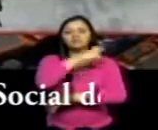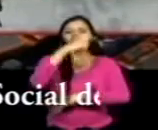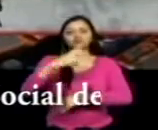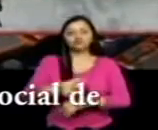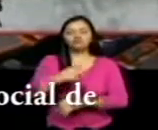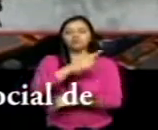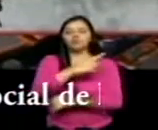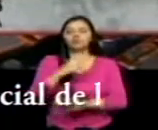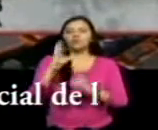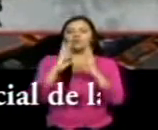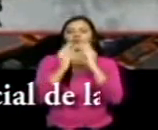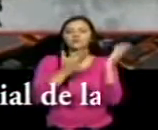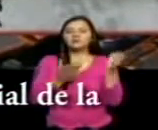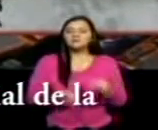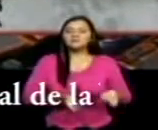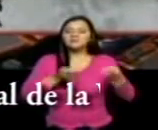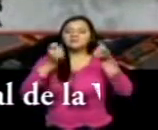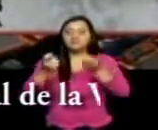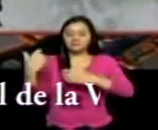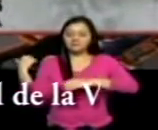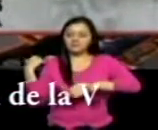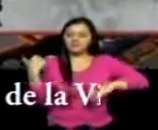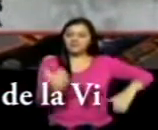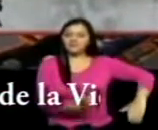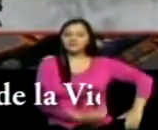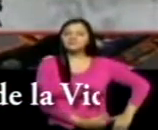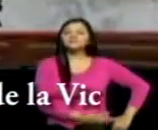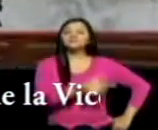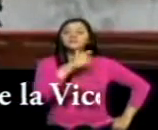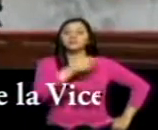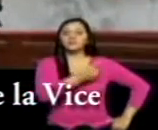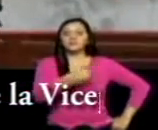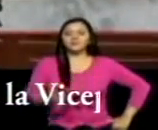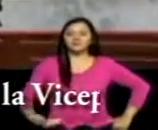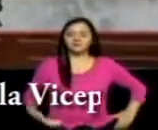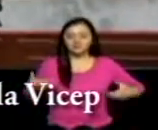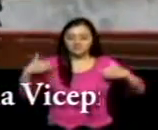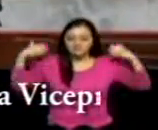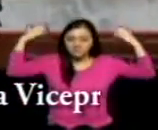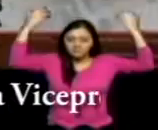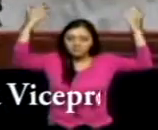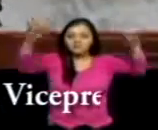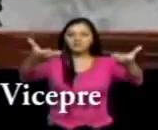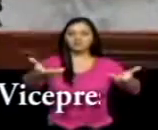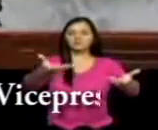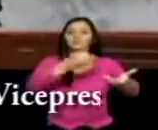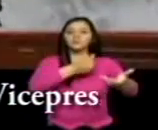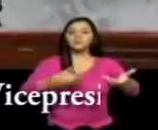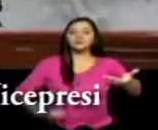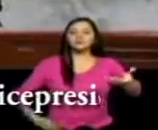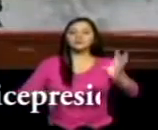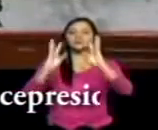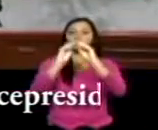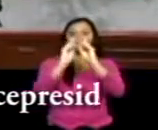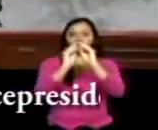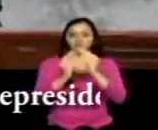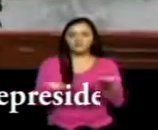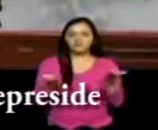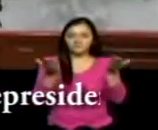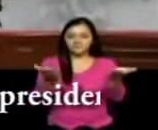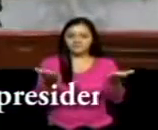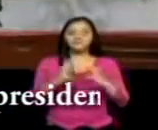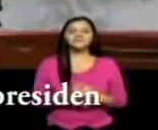la República hará entrega de la banda presidencial a la presidenta del Congreso de la República, señora Luz Salgado Rubianes.